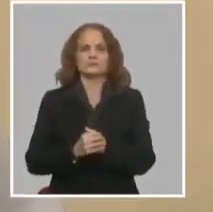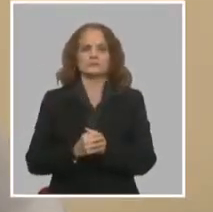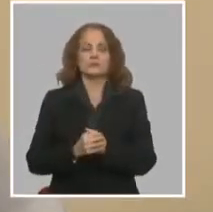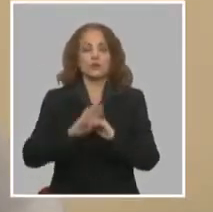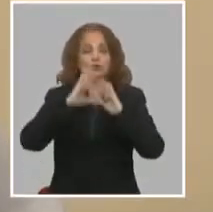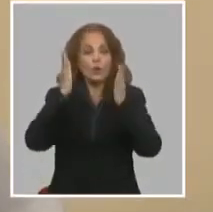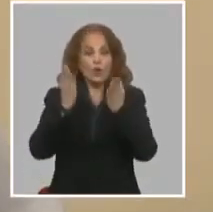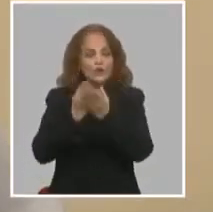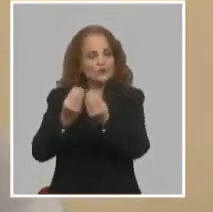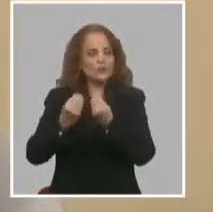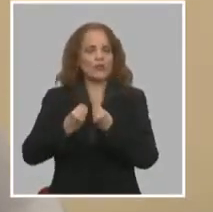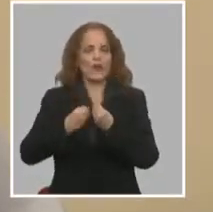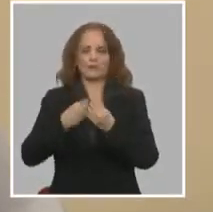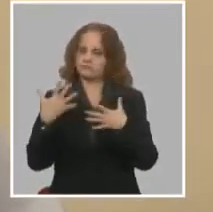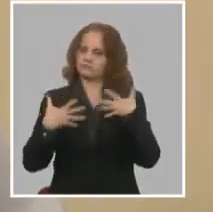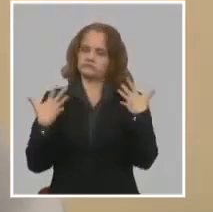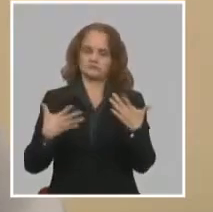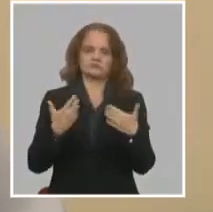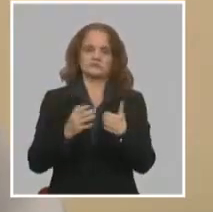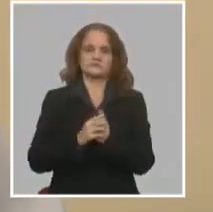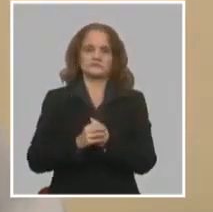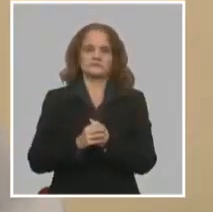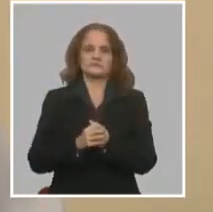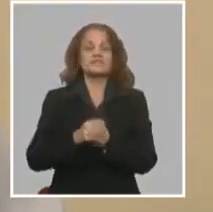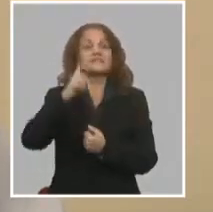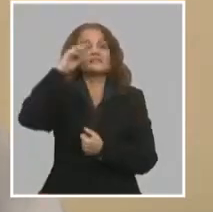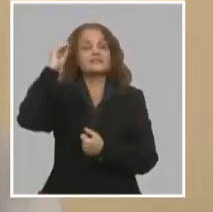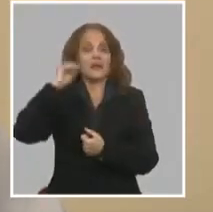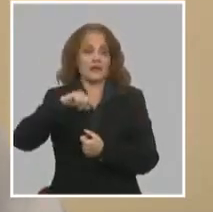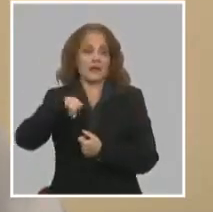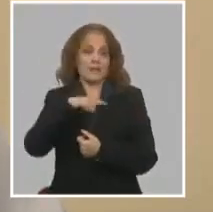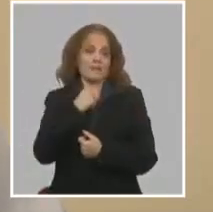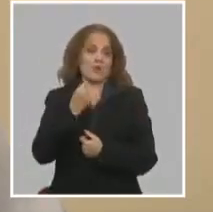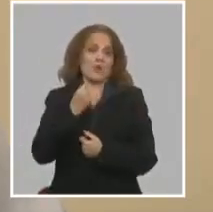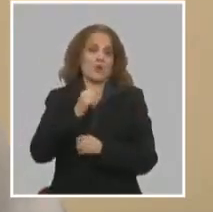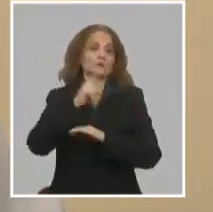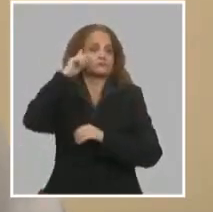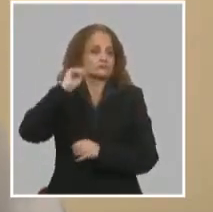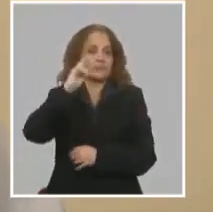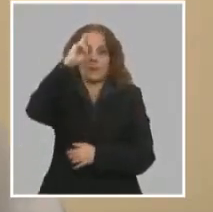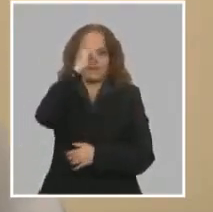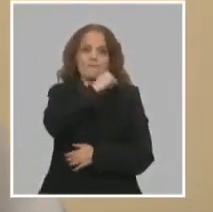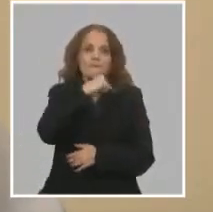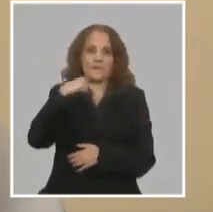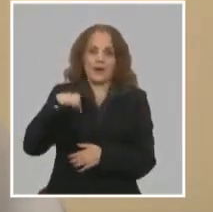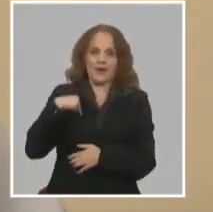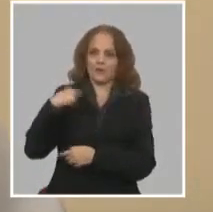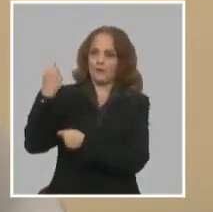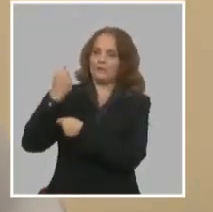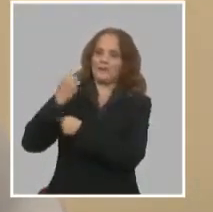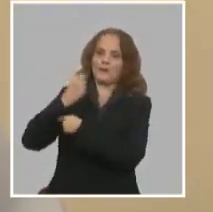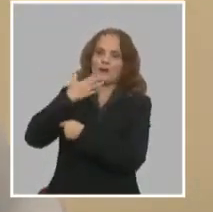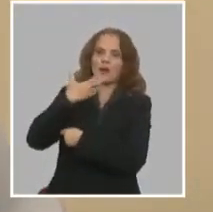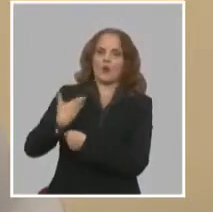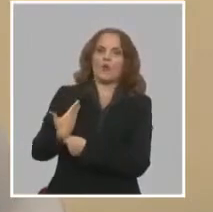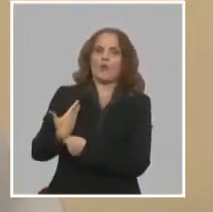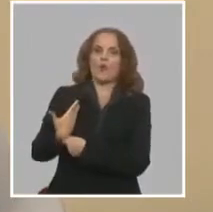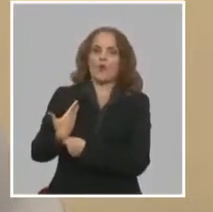muy reconfortante saber desde nuestra formación lo que aporta a un médico